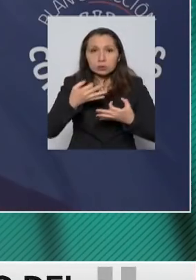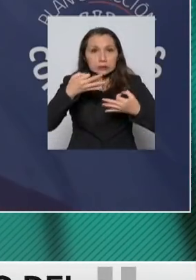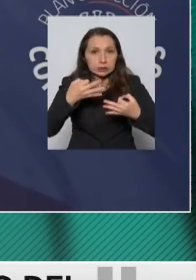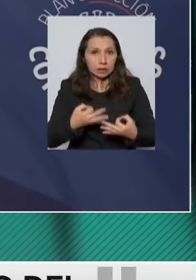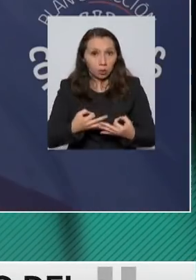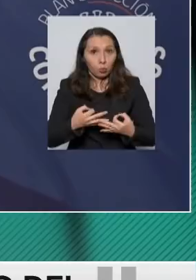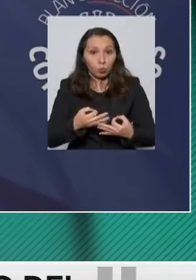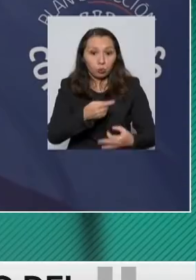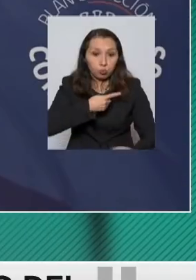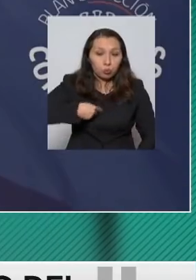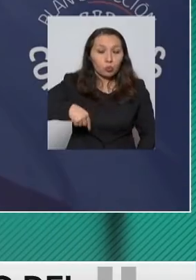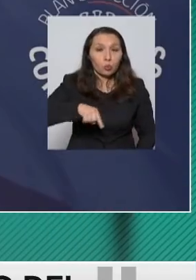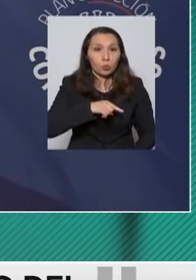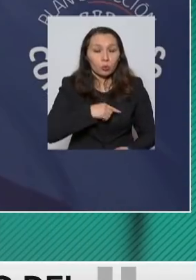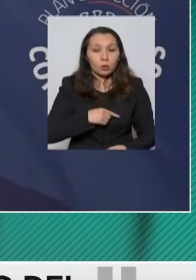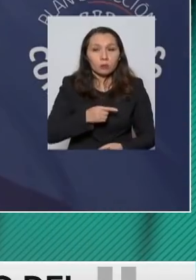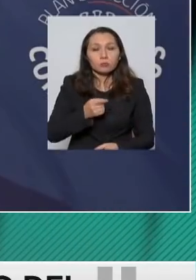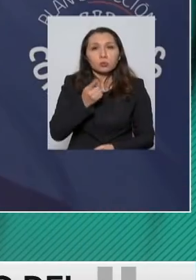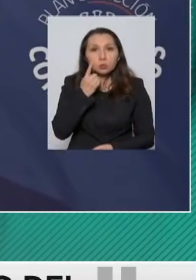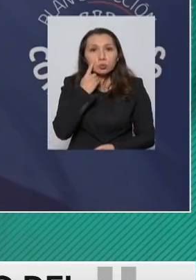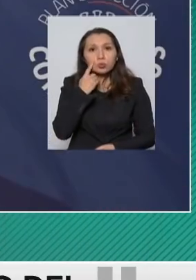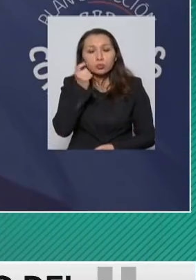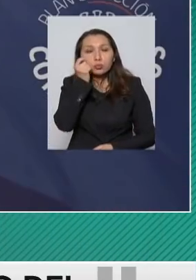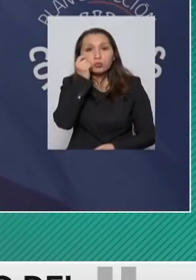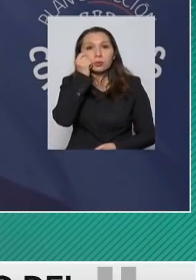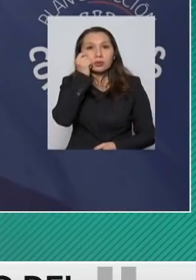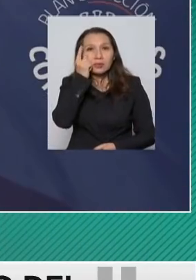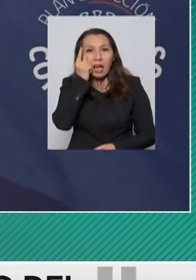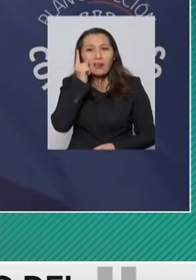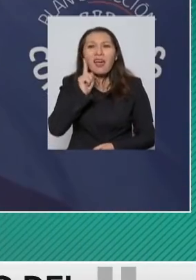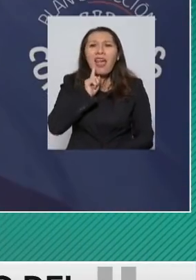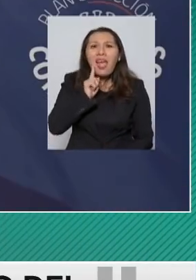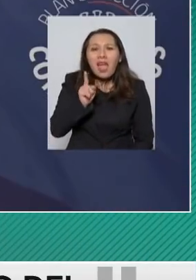seguros que el conocer la identidad, las